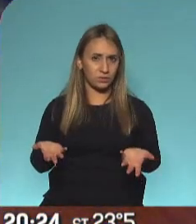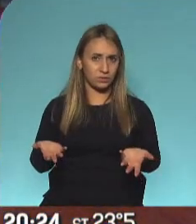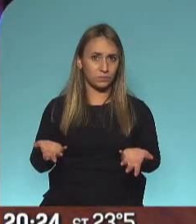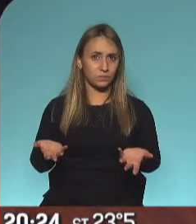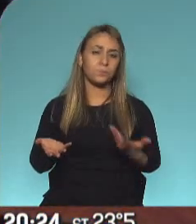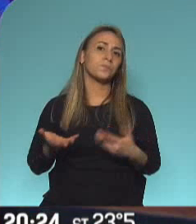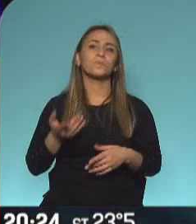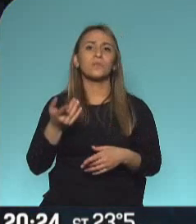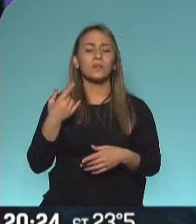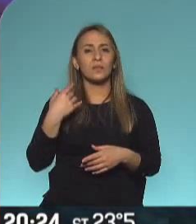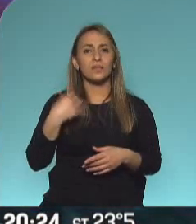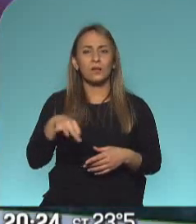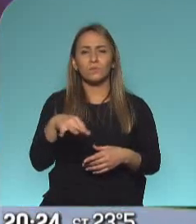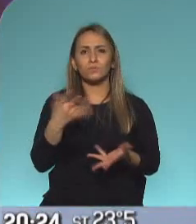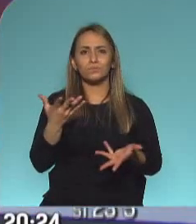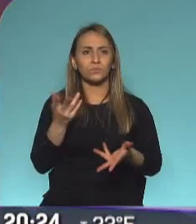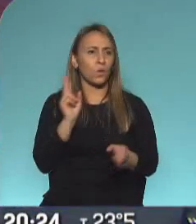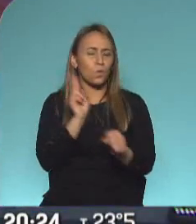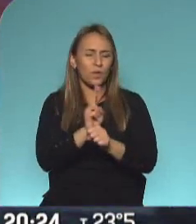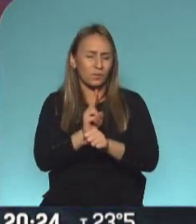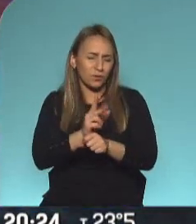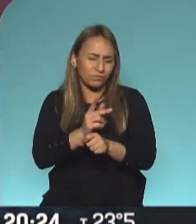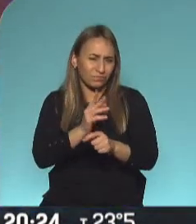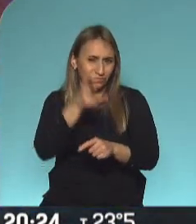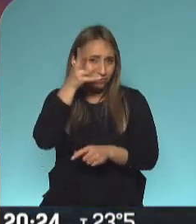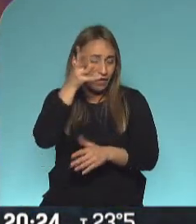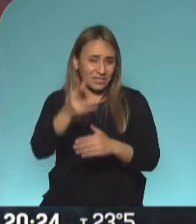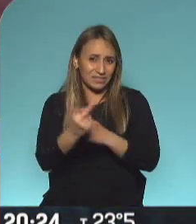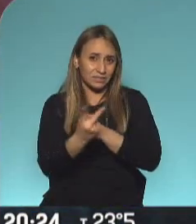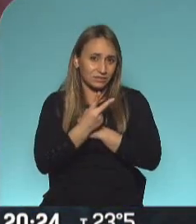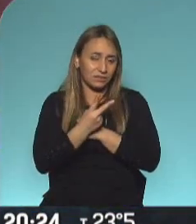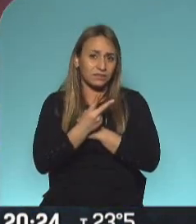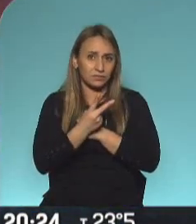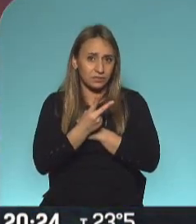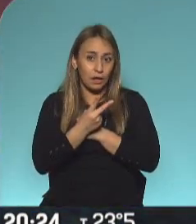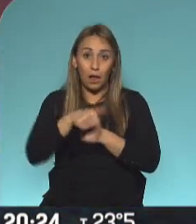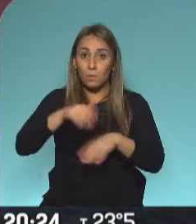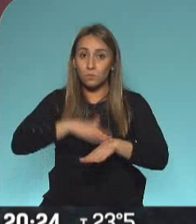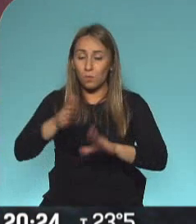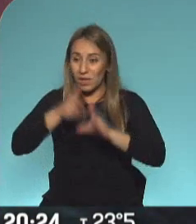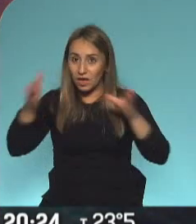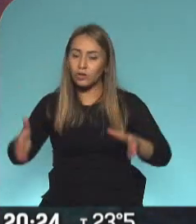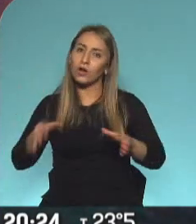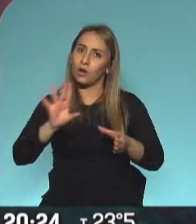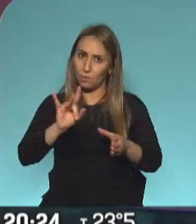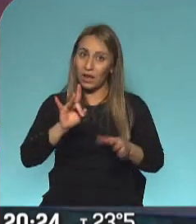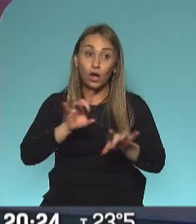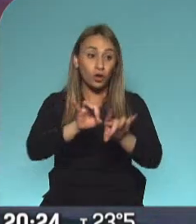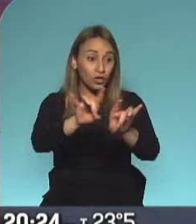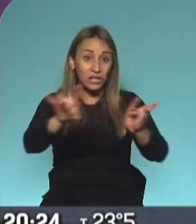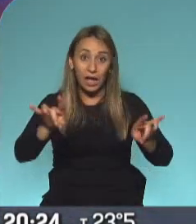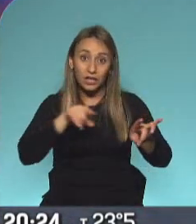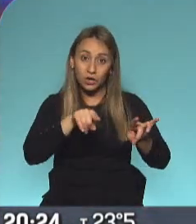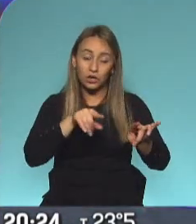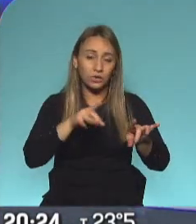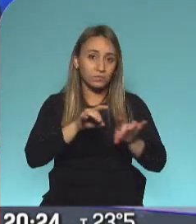Tenemos que cuidarnos al máximo. Estamos en un periodo bastante complicado donde el contagio